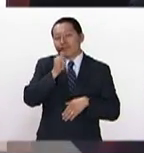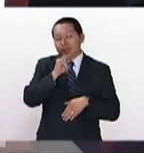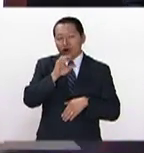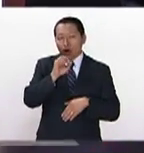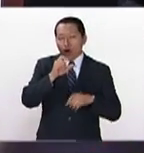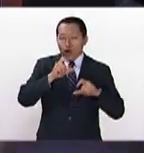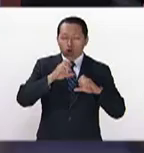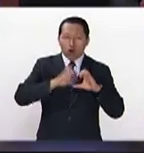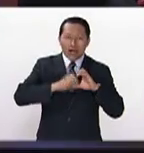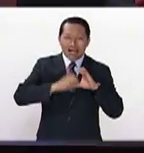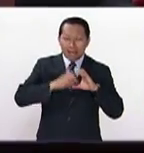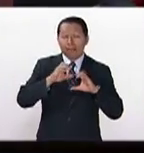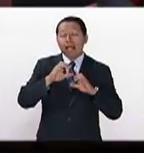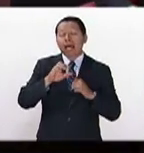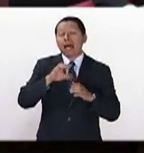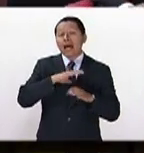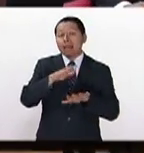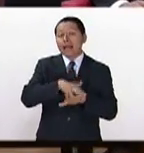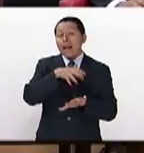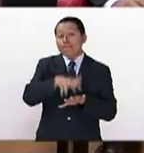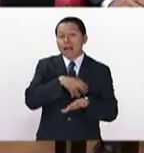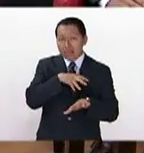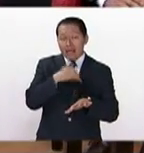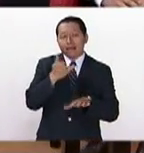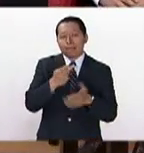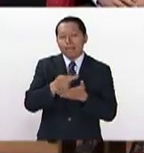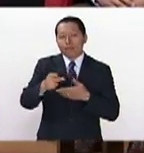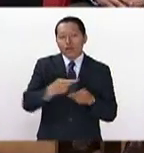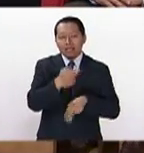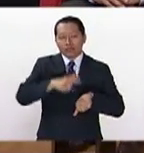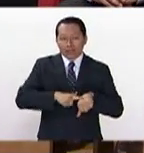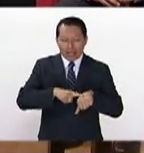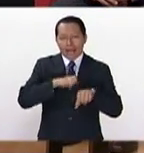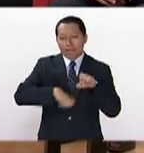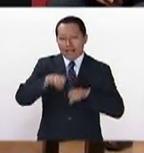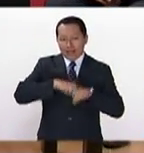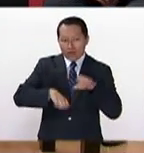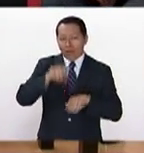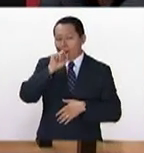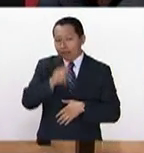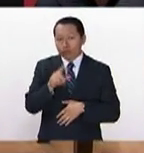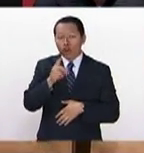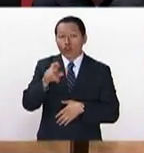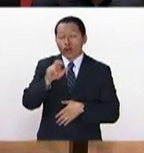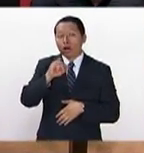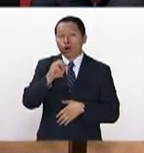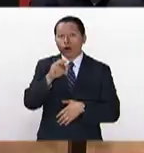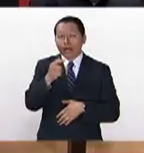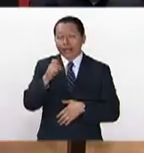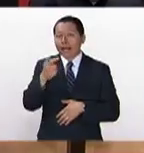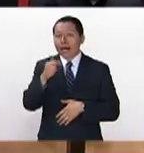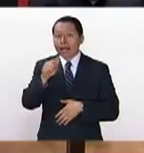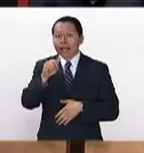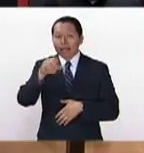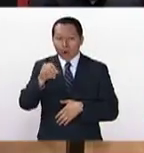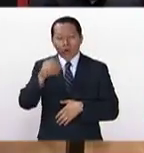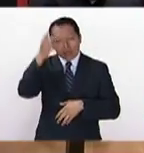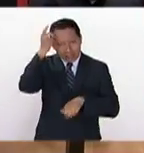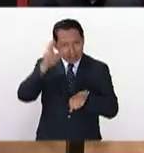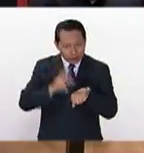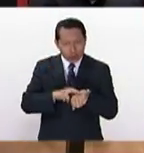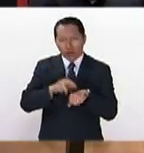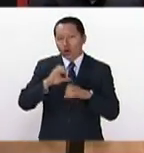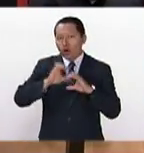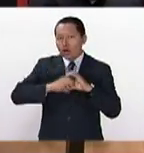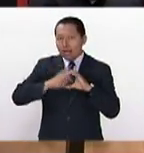del CONALEP Tlalpan y también Premio Nacional del Emprendedor. El doctor Jorge Galileo Castillo, él es director de